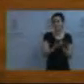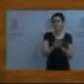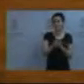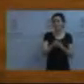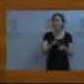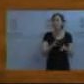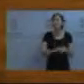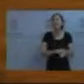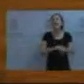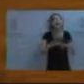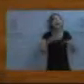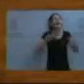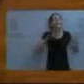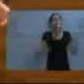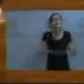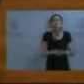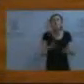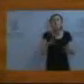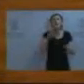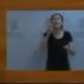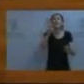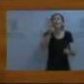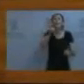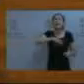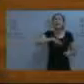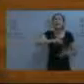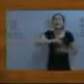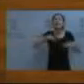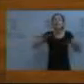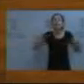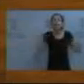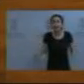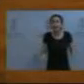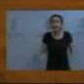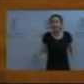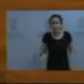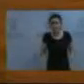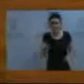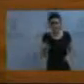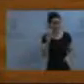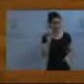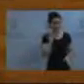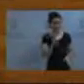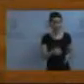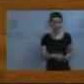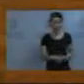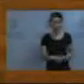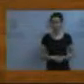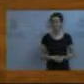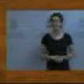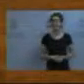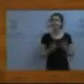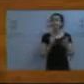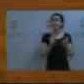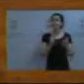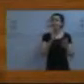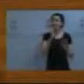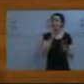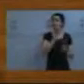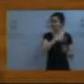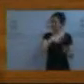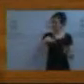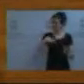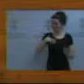se legalice el cannabis y lo que quieran, están en su derecho. Pero si lo que quieren hacer